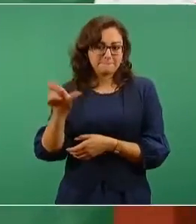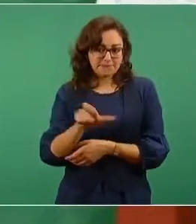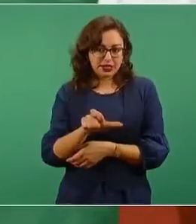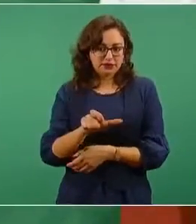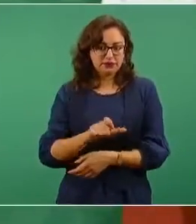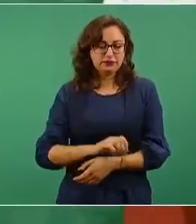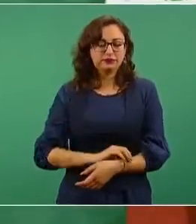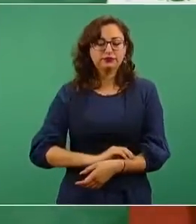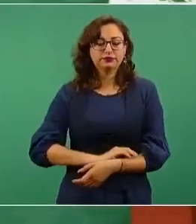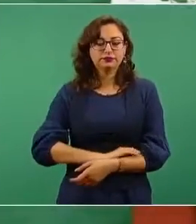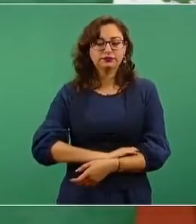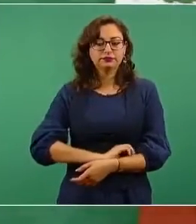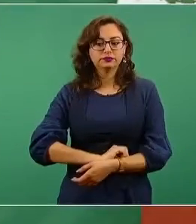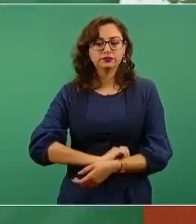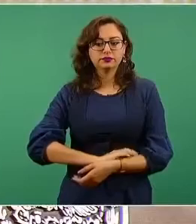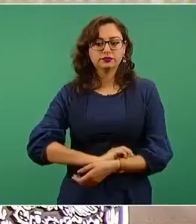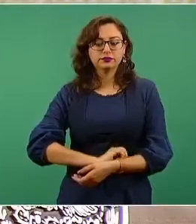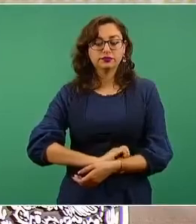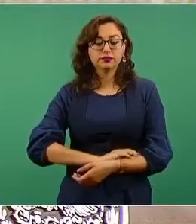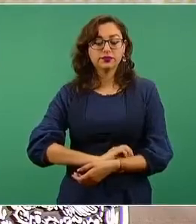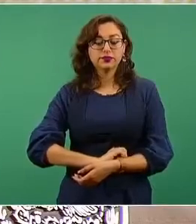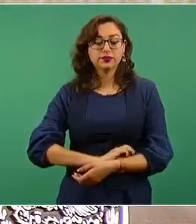Acabamos de